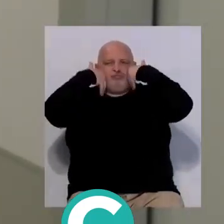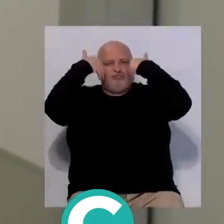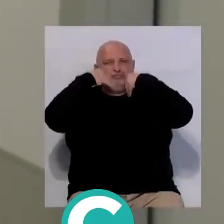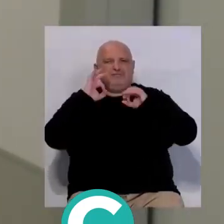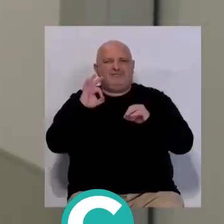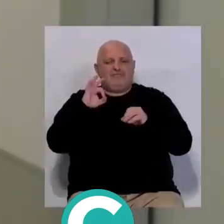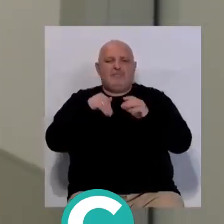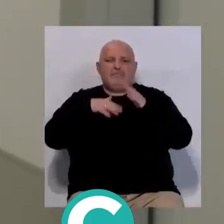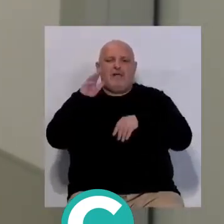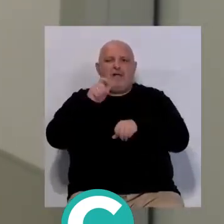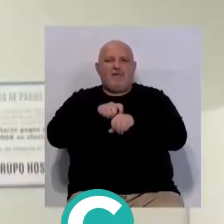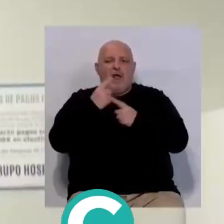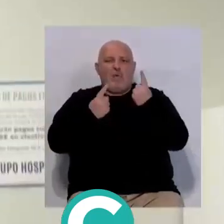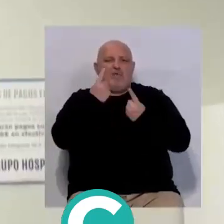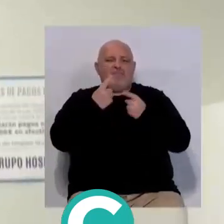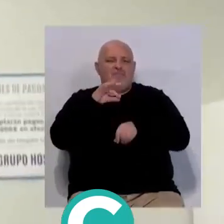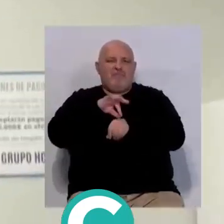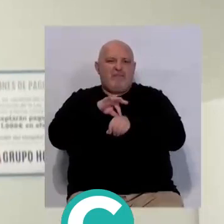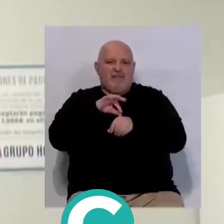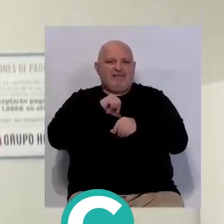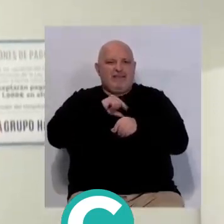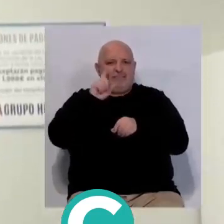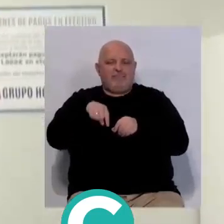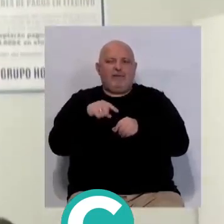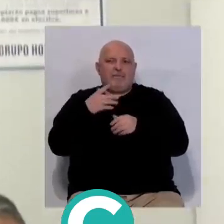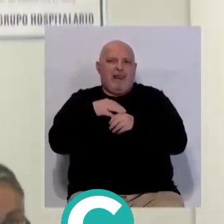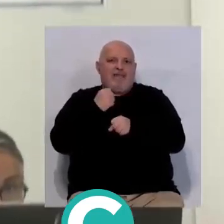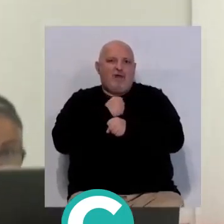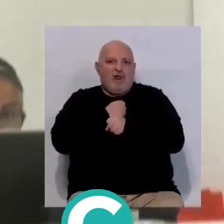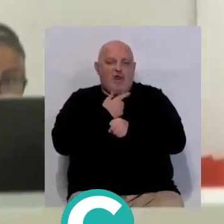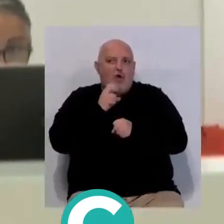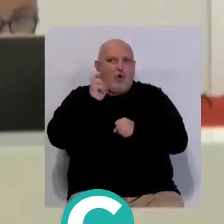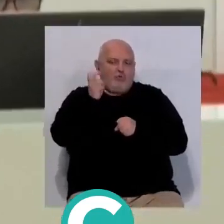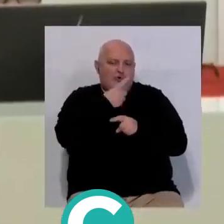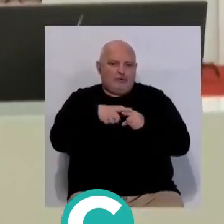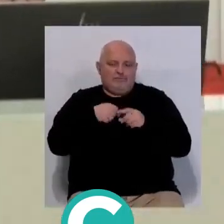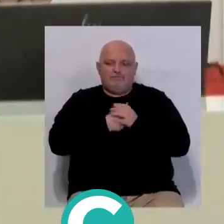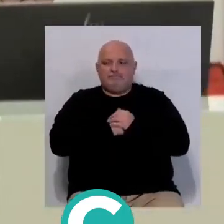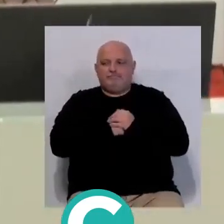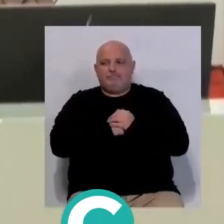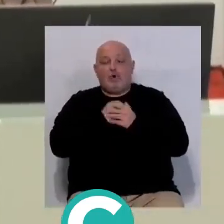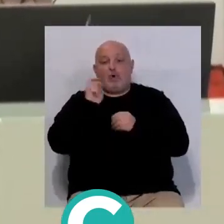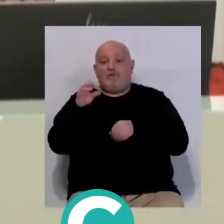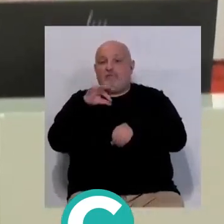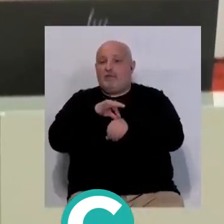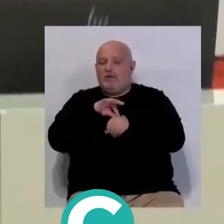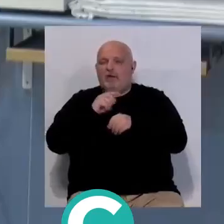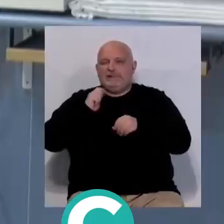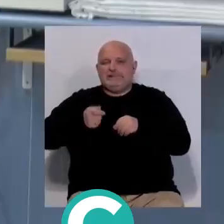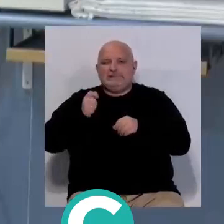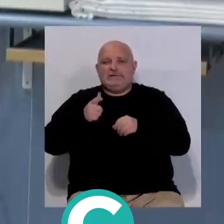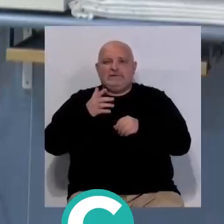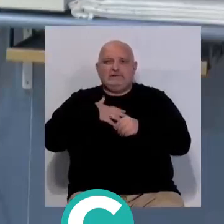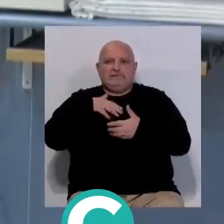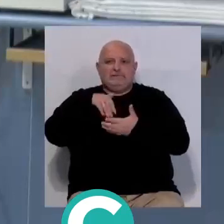problema grave en la cotidianidad de algunas personas y para el desempeño laboral de otras muchas. Una enfermedad muy frecuente en